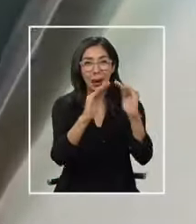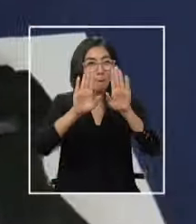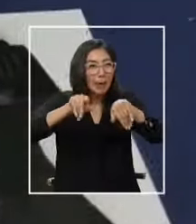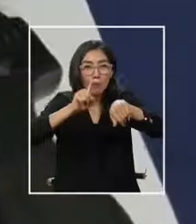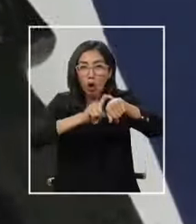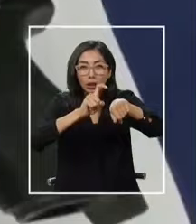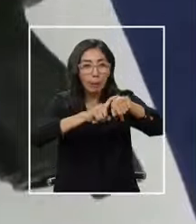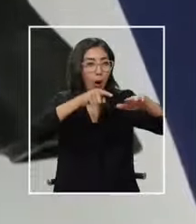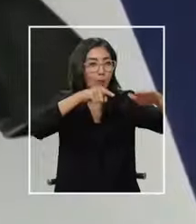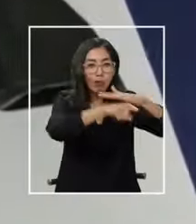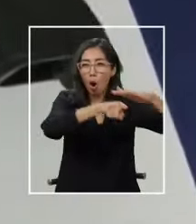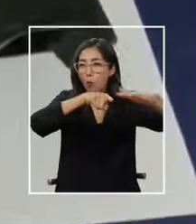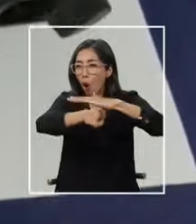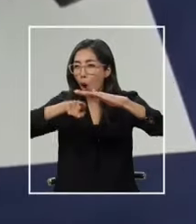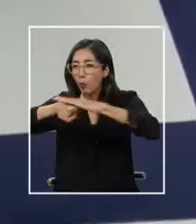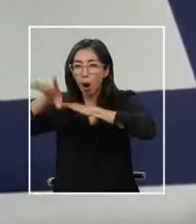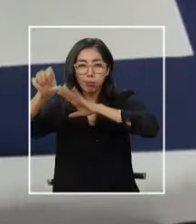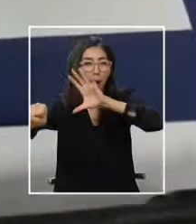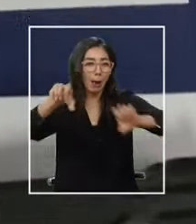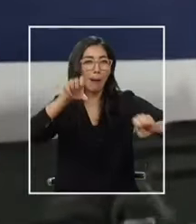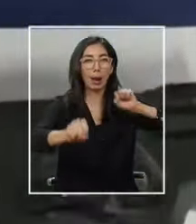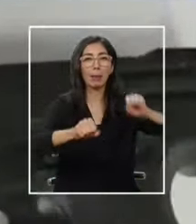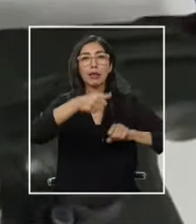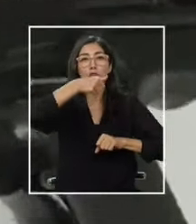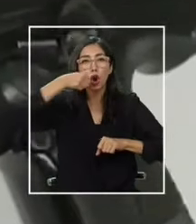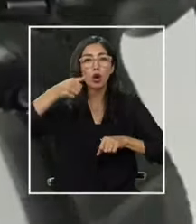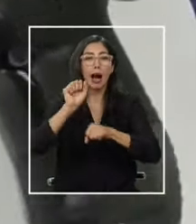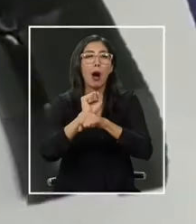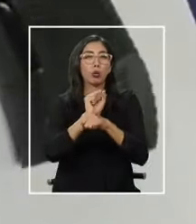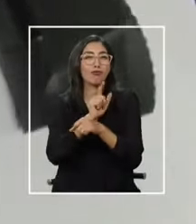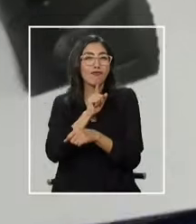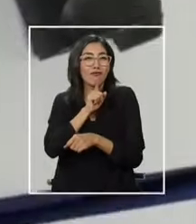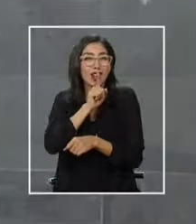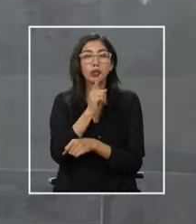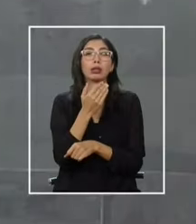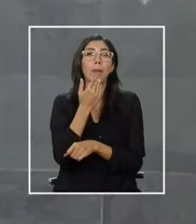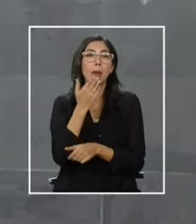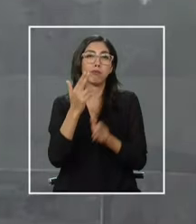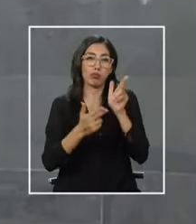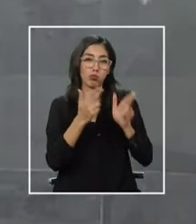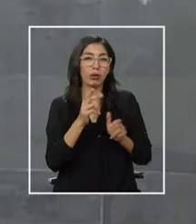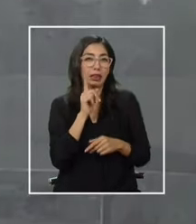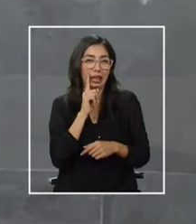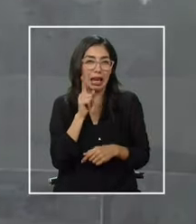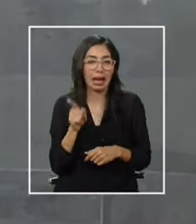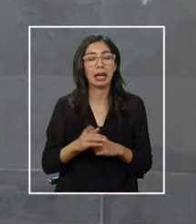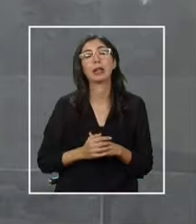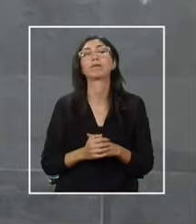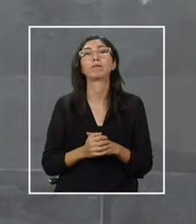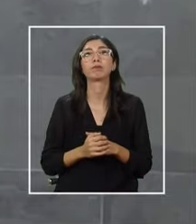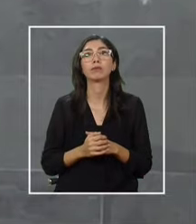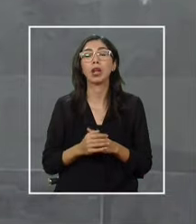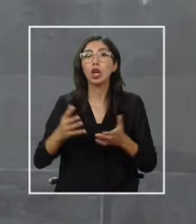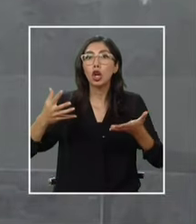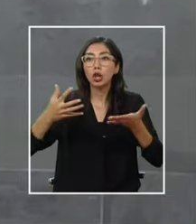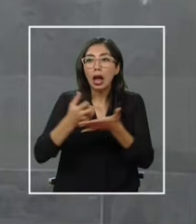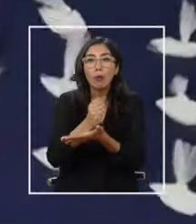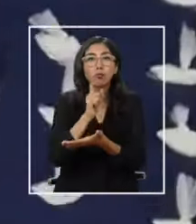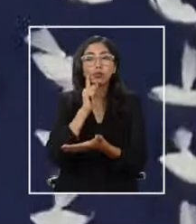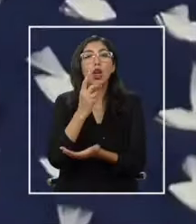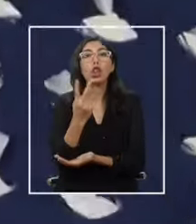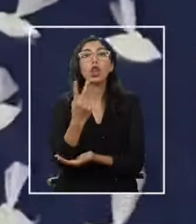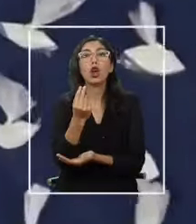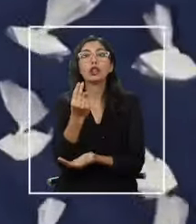se encontraron grandes cantidades de droga, autos de alta gama y municiones. Incautamos la cantidad de